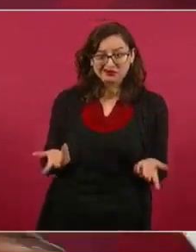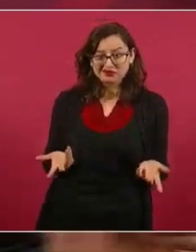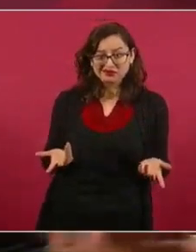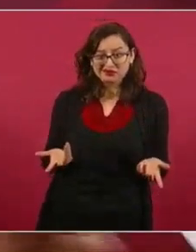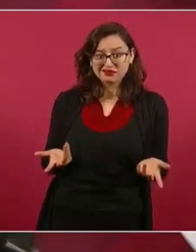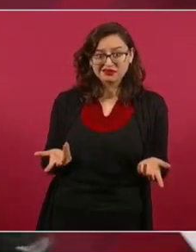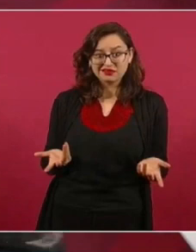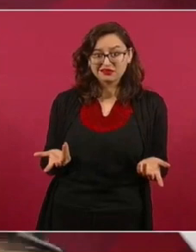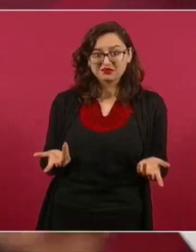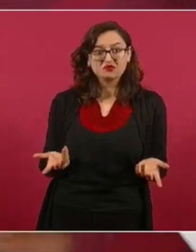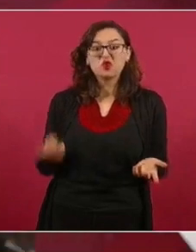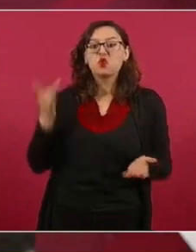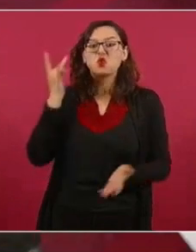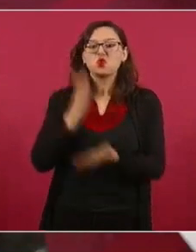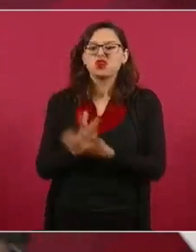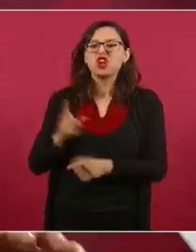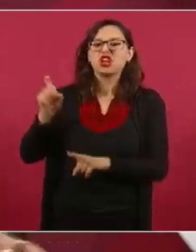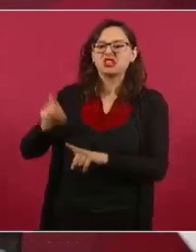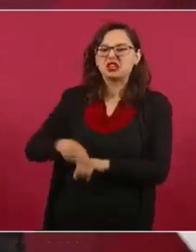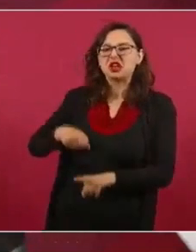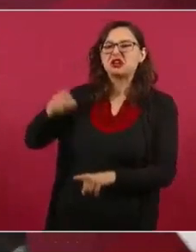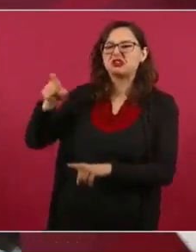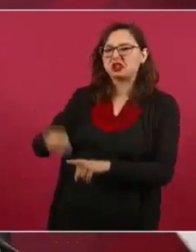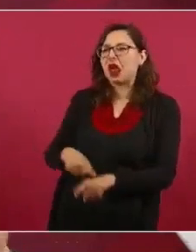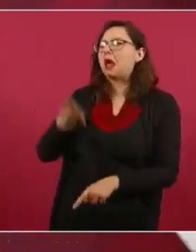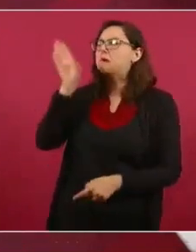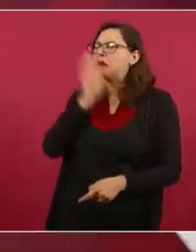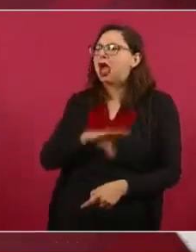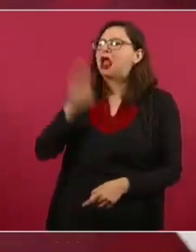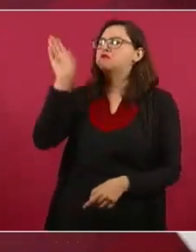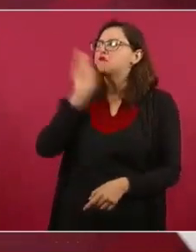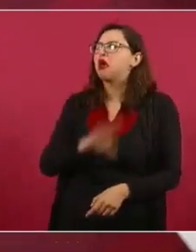Todo está mal, mal, mal, mal, mal, mal, mal, mal, mal.